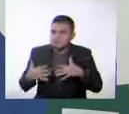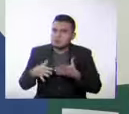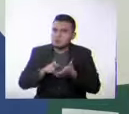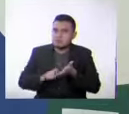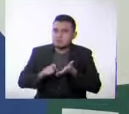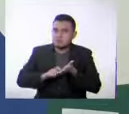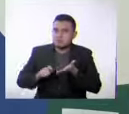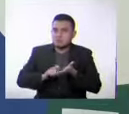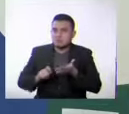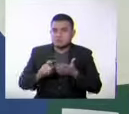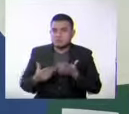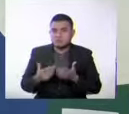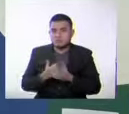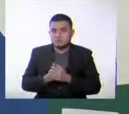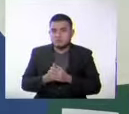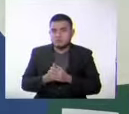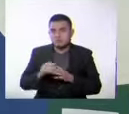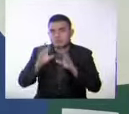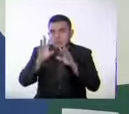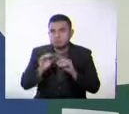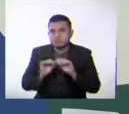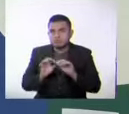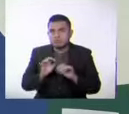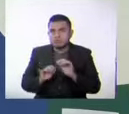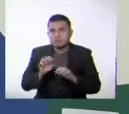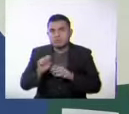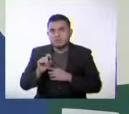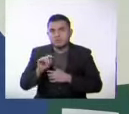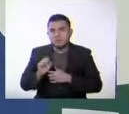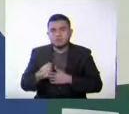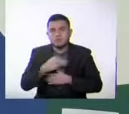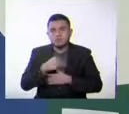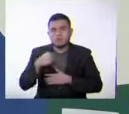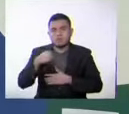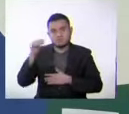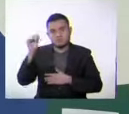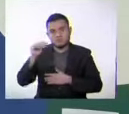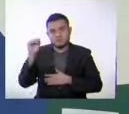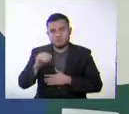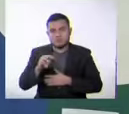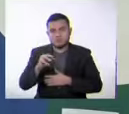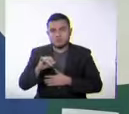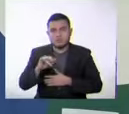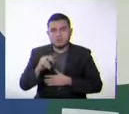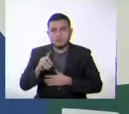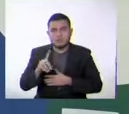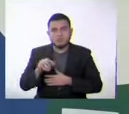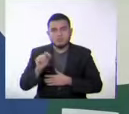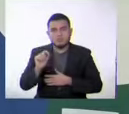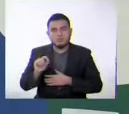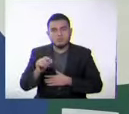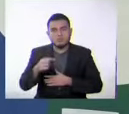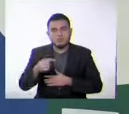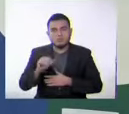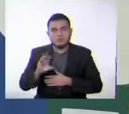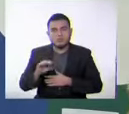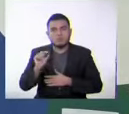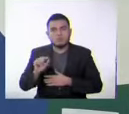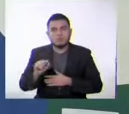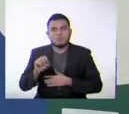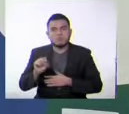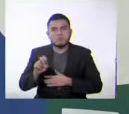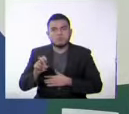las descargas del sitio del Ministerio de Educación, mined.gov.sb, es